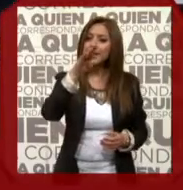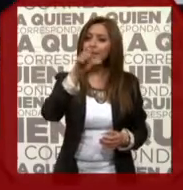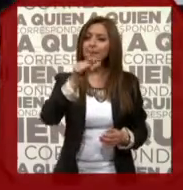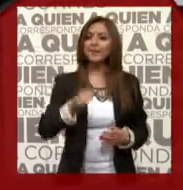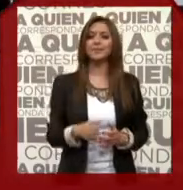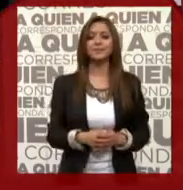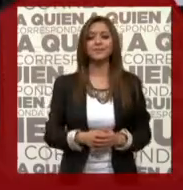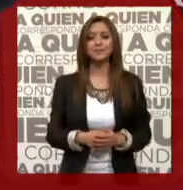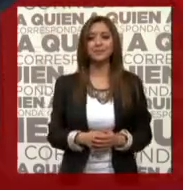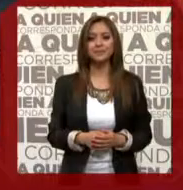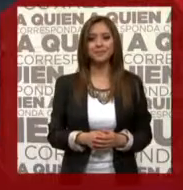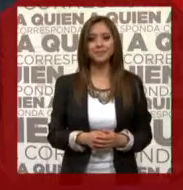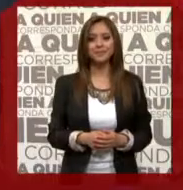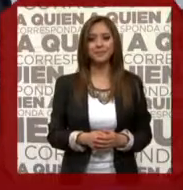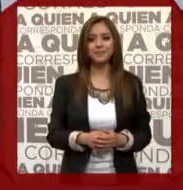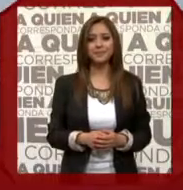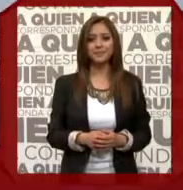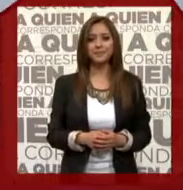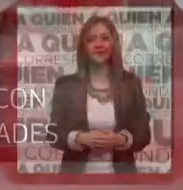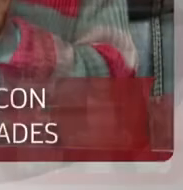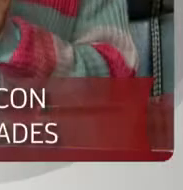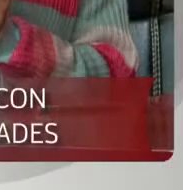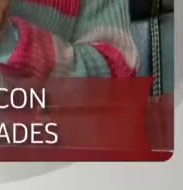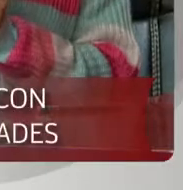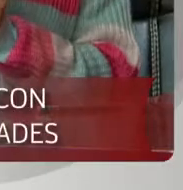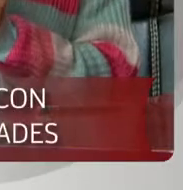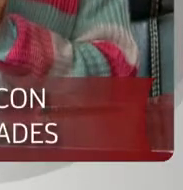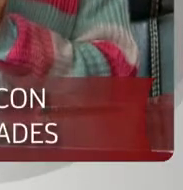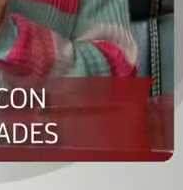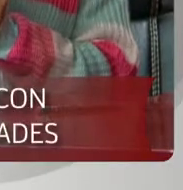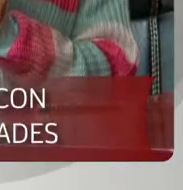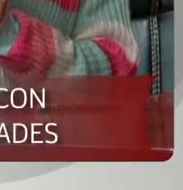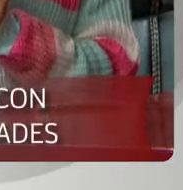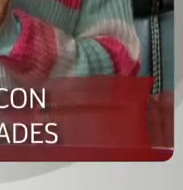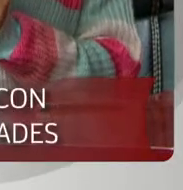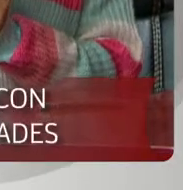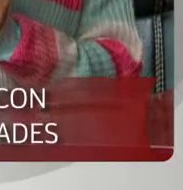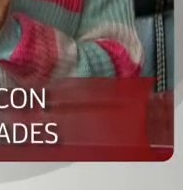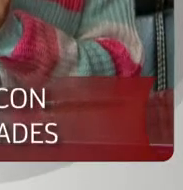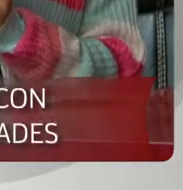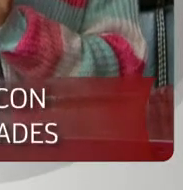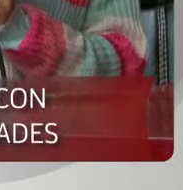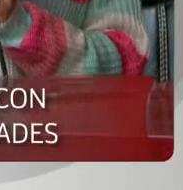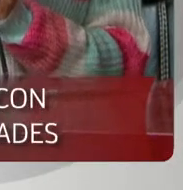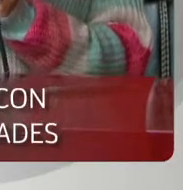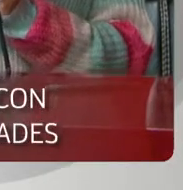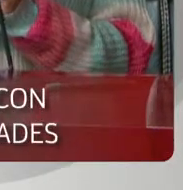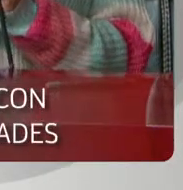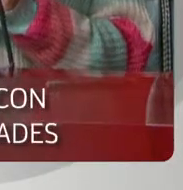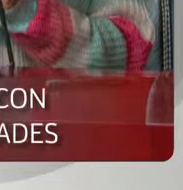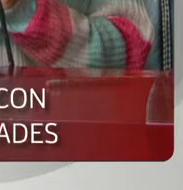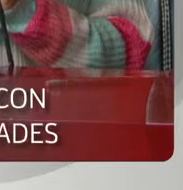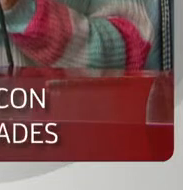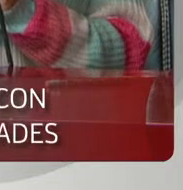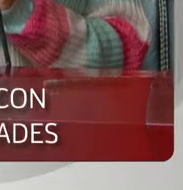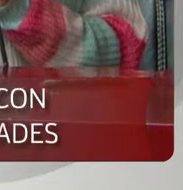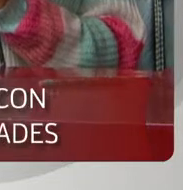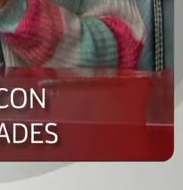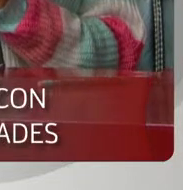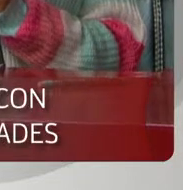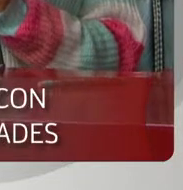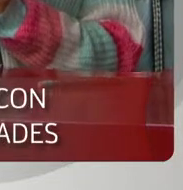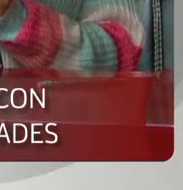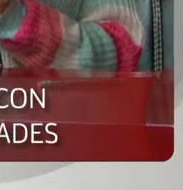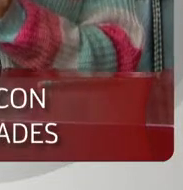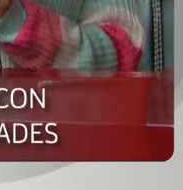buenas tardes. ¿Cómo estás? Muy bien, muchas gracias. ¿Y si hacemos una llamada a Juan Manuel Cepeda, presidente municipal ahí en Nesa? ¿Cómo no, señor? Que sí entendemos lo que marcaron, pero aquí es